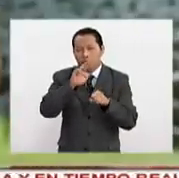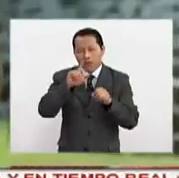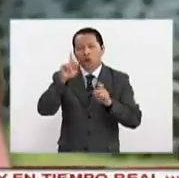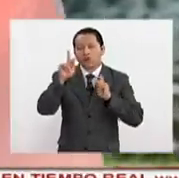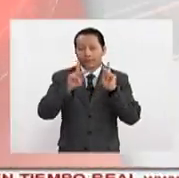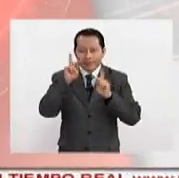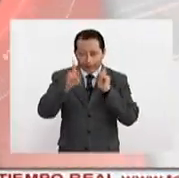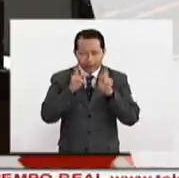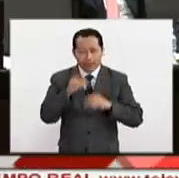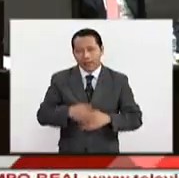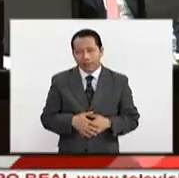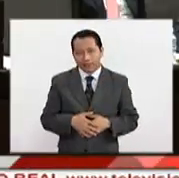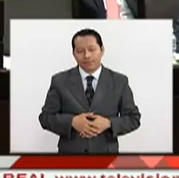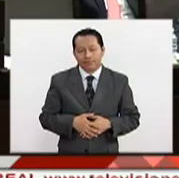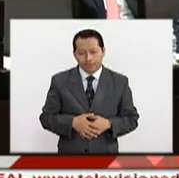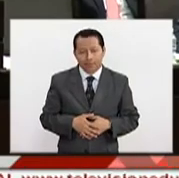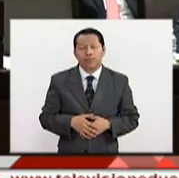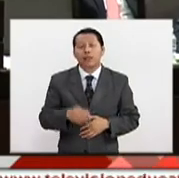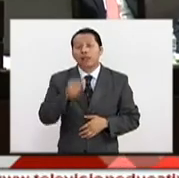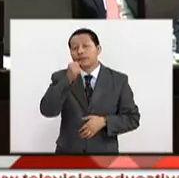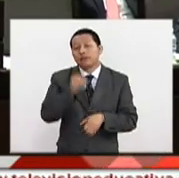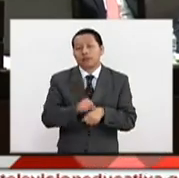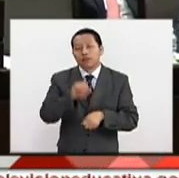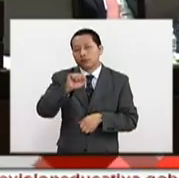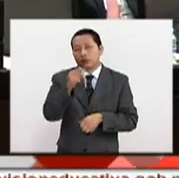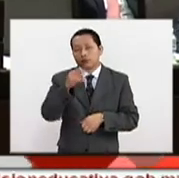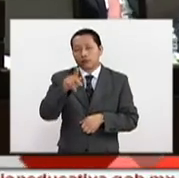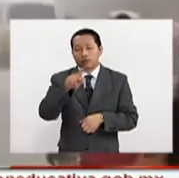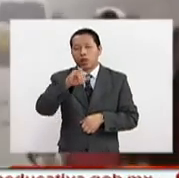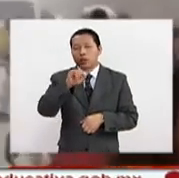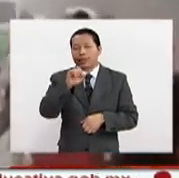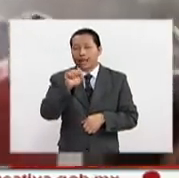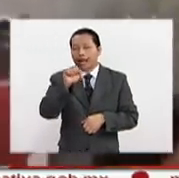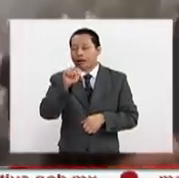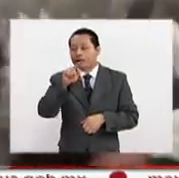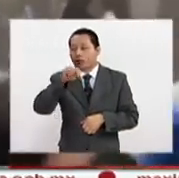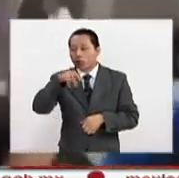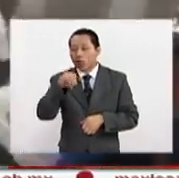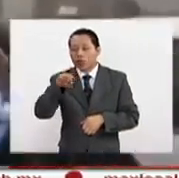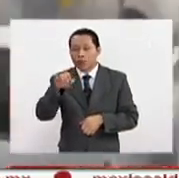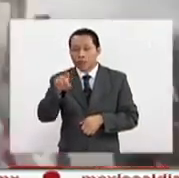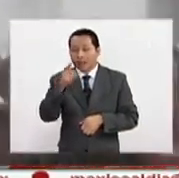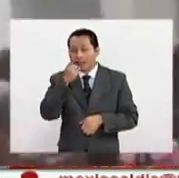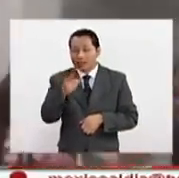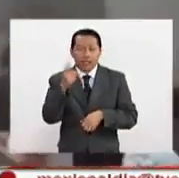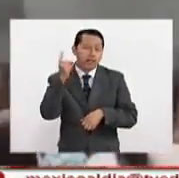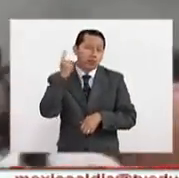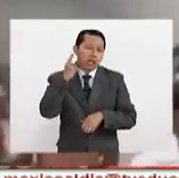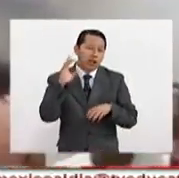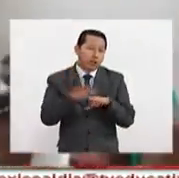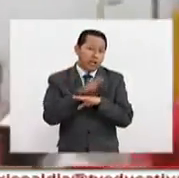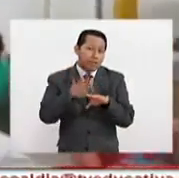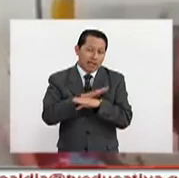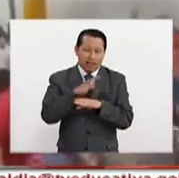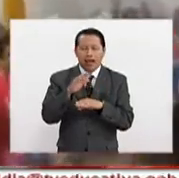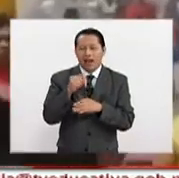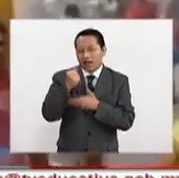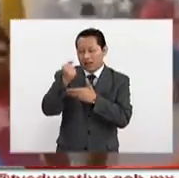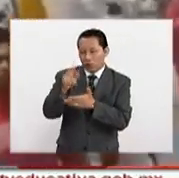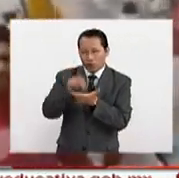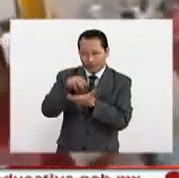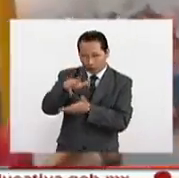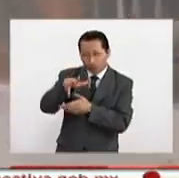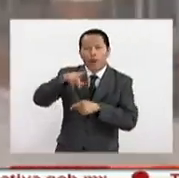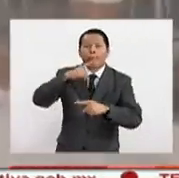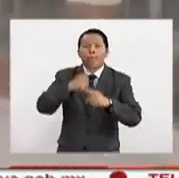visitándolos. El secretario de Hacienda, José Antonio Meade, pidió a diputados modificar el paquete económico 2018